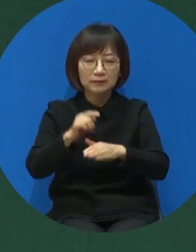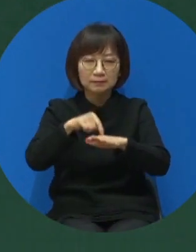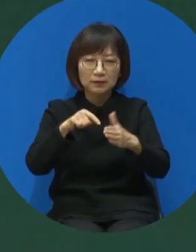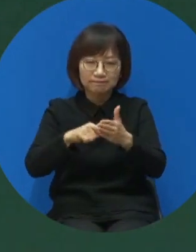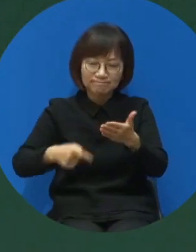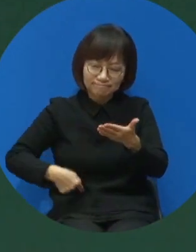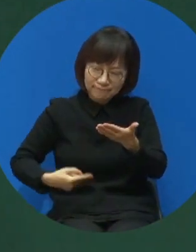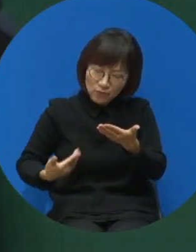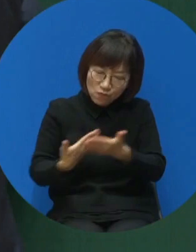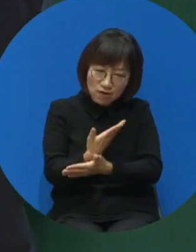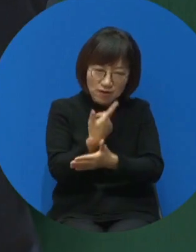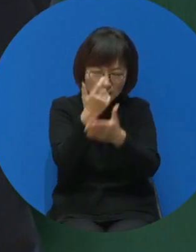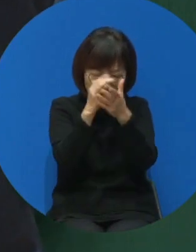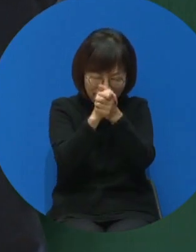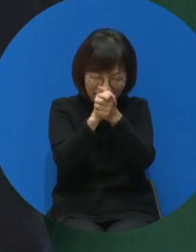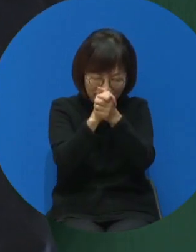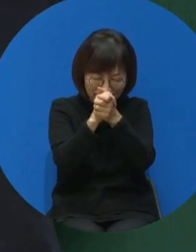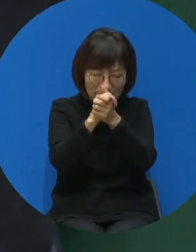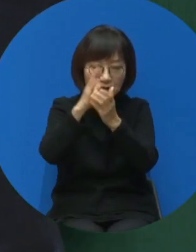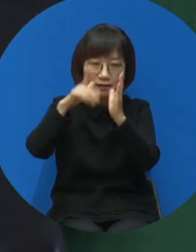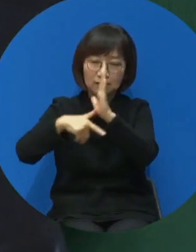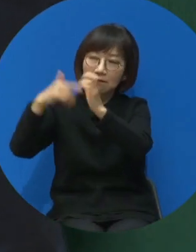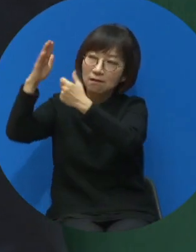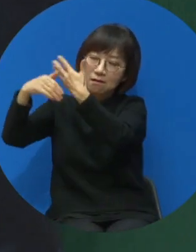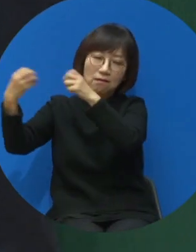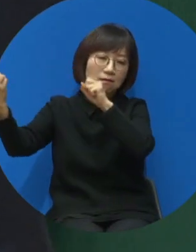es la oración en arrepentimiento